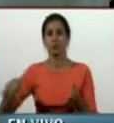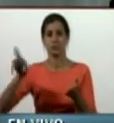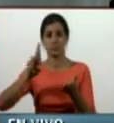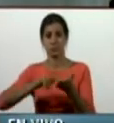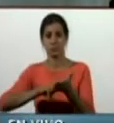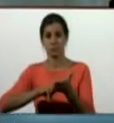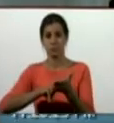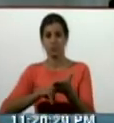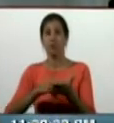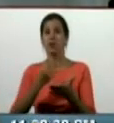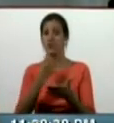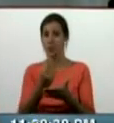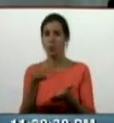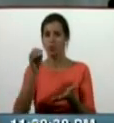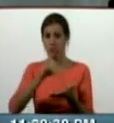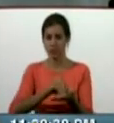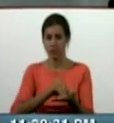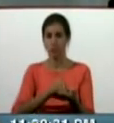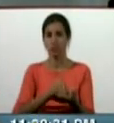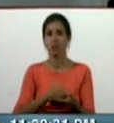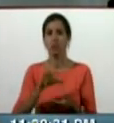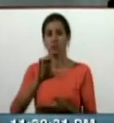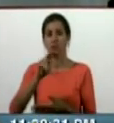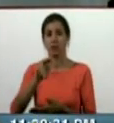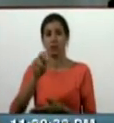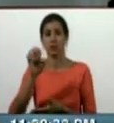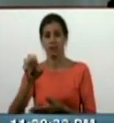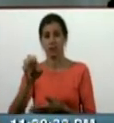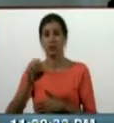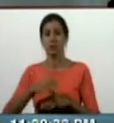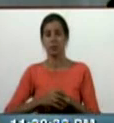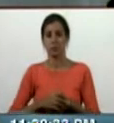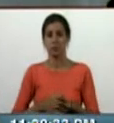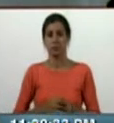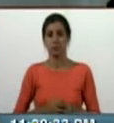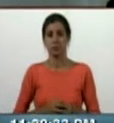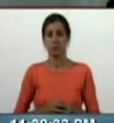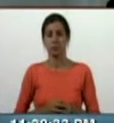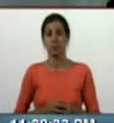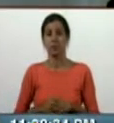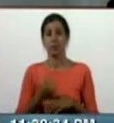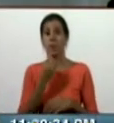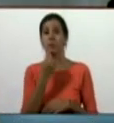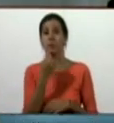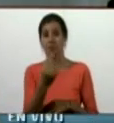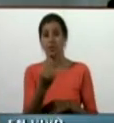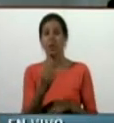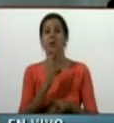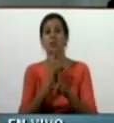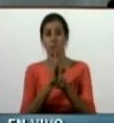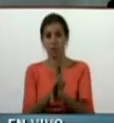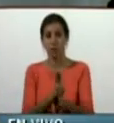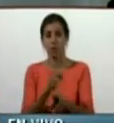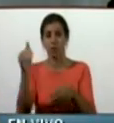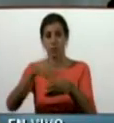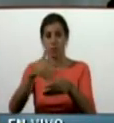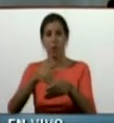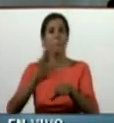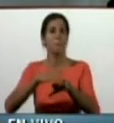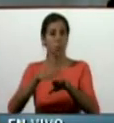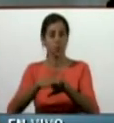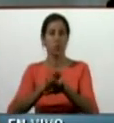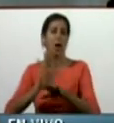a insistir y a repetir, el Consejo Nacional Electoral, cuando da un resultado electoral, es porque